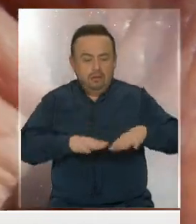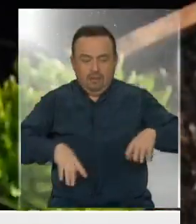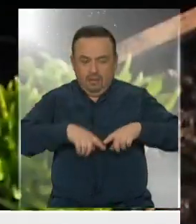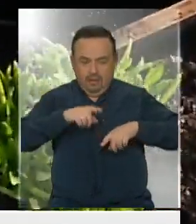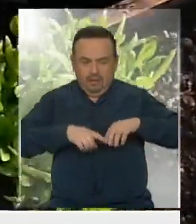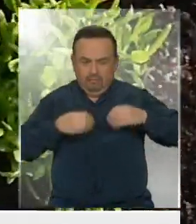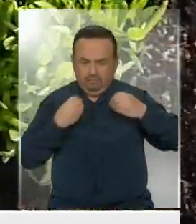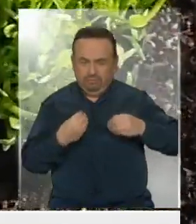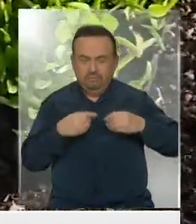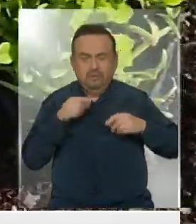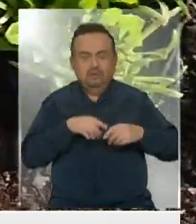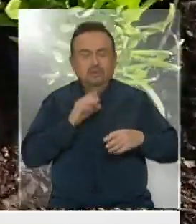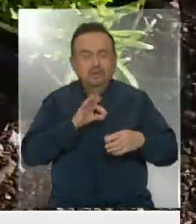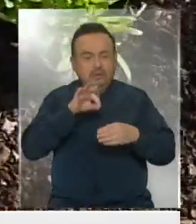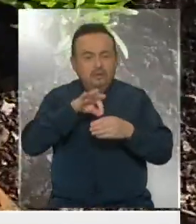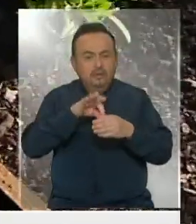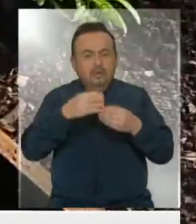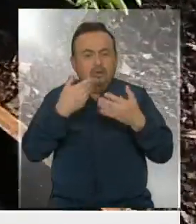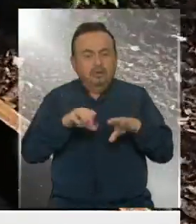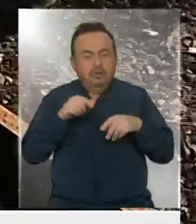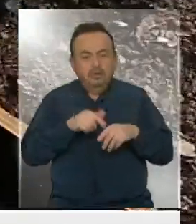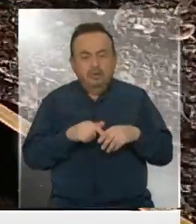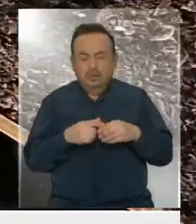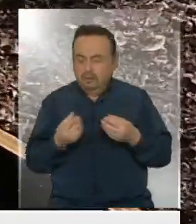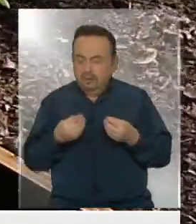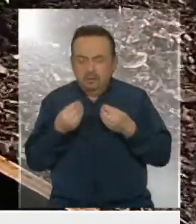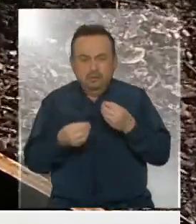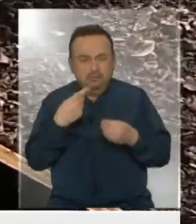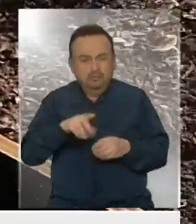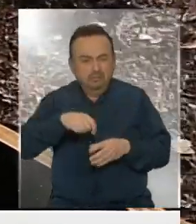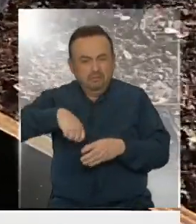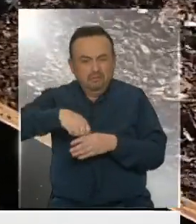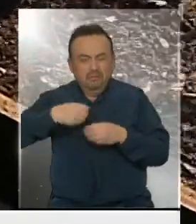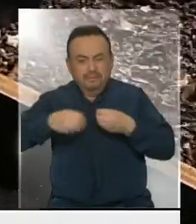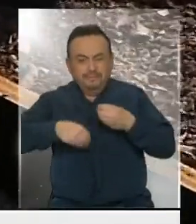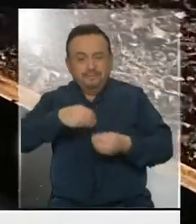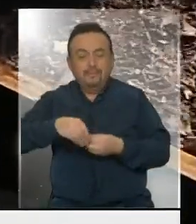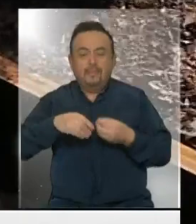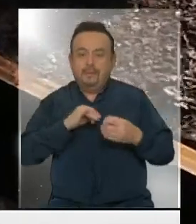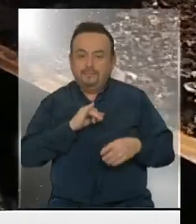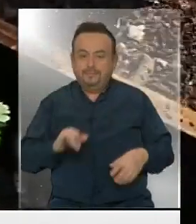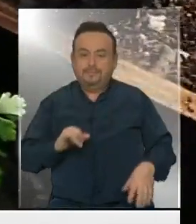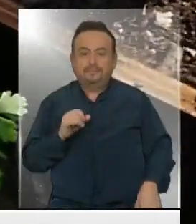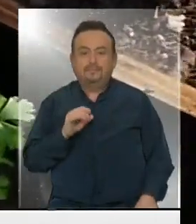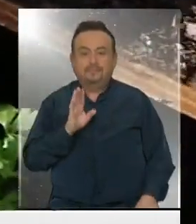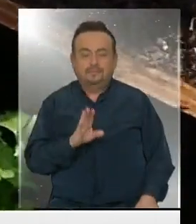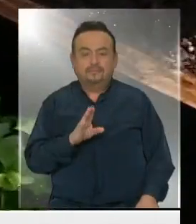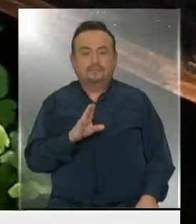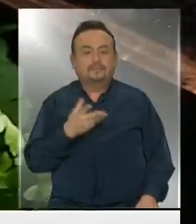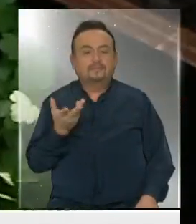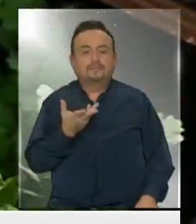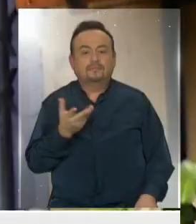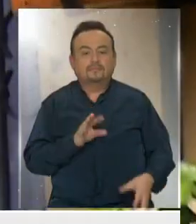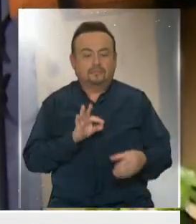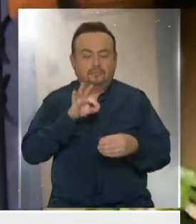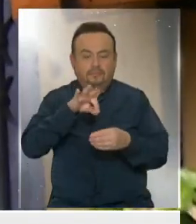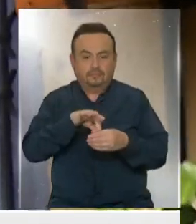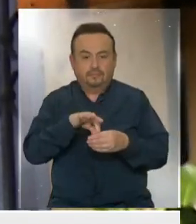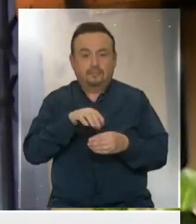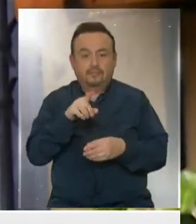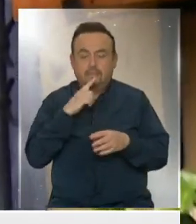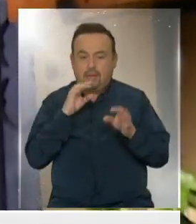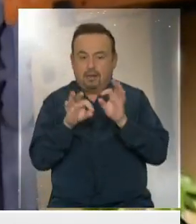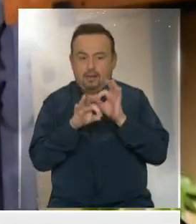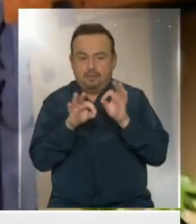nutritivo que puede cultivar con restos de residuos orgánicos de su cocina. Pero luego viene un segundo paso, ¿cómo sembrar? Gabriela